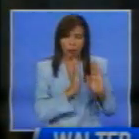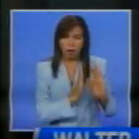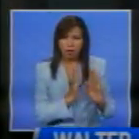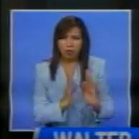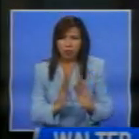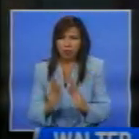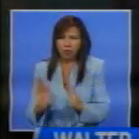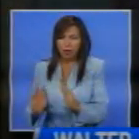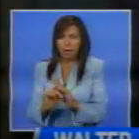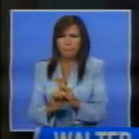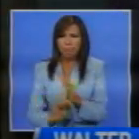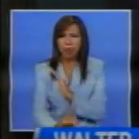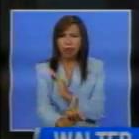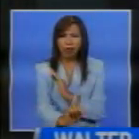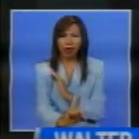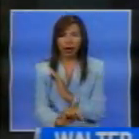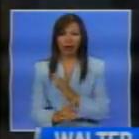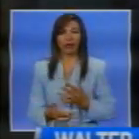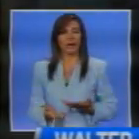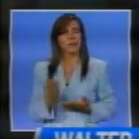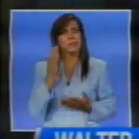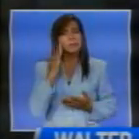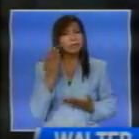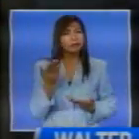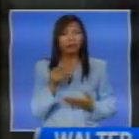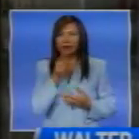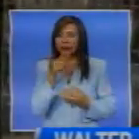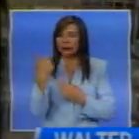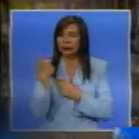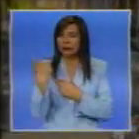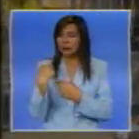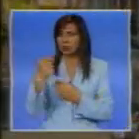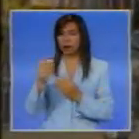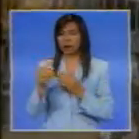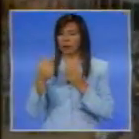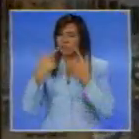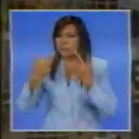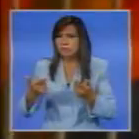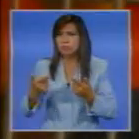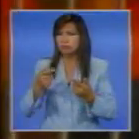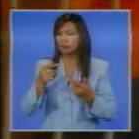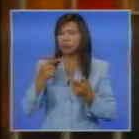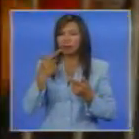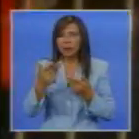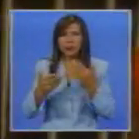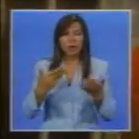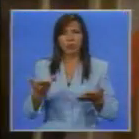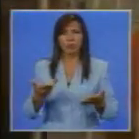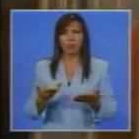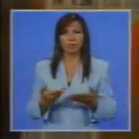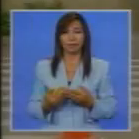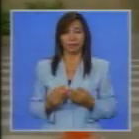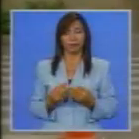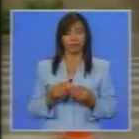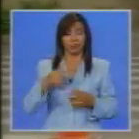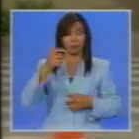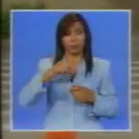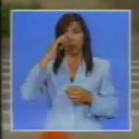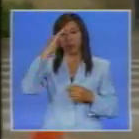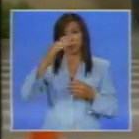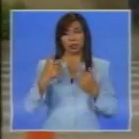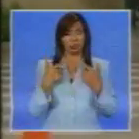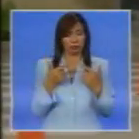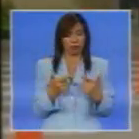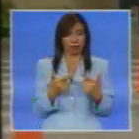día, hasta dónde puede llegar la responsabilidad de cada uno. Luego de varias horas de diligencia, fuertemente custodiado, fue sacado desde